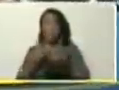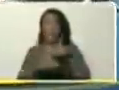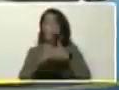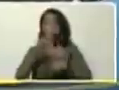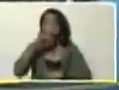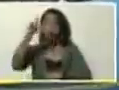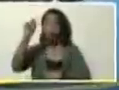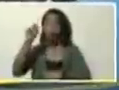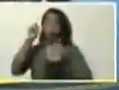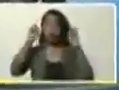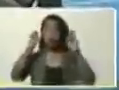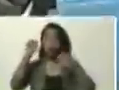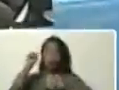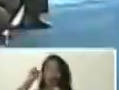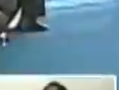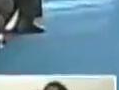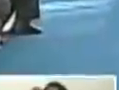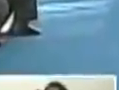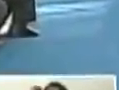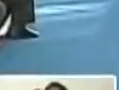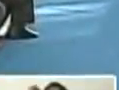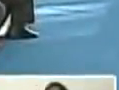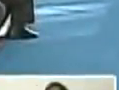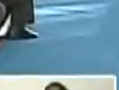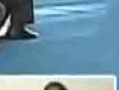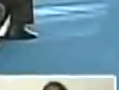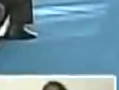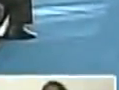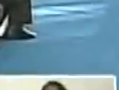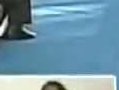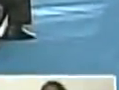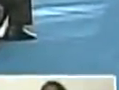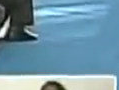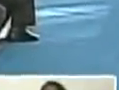es la consigna que se escucha.